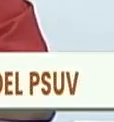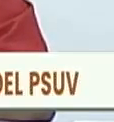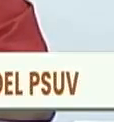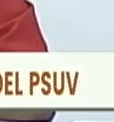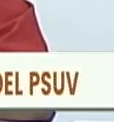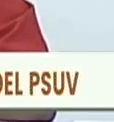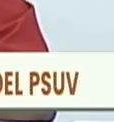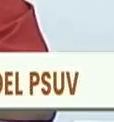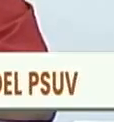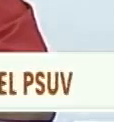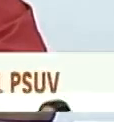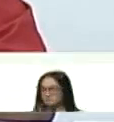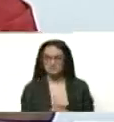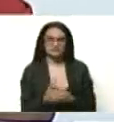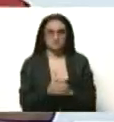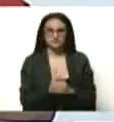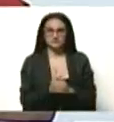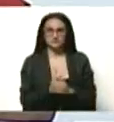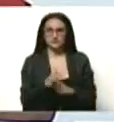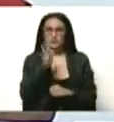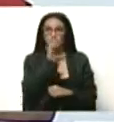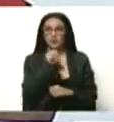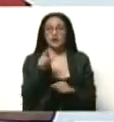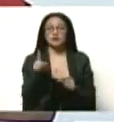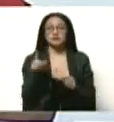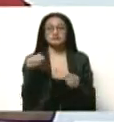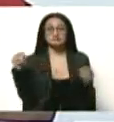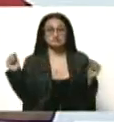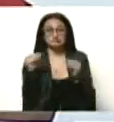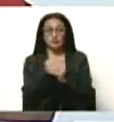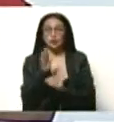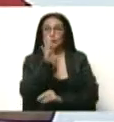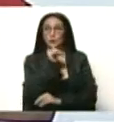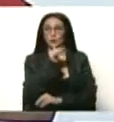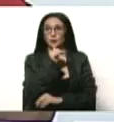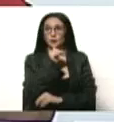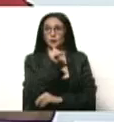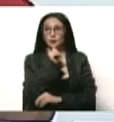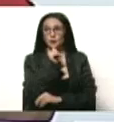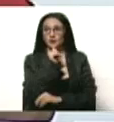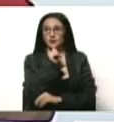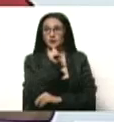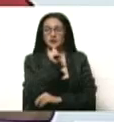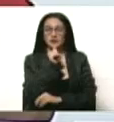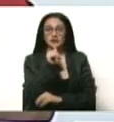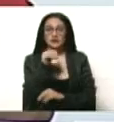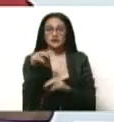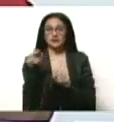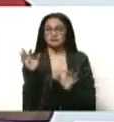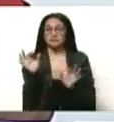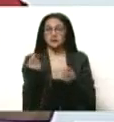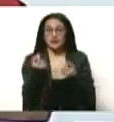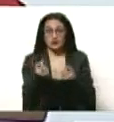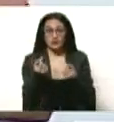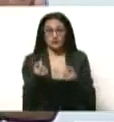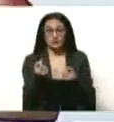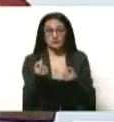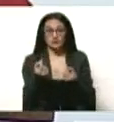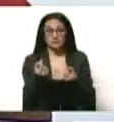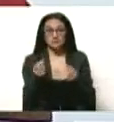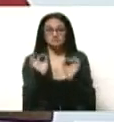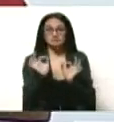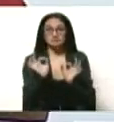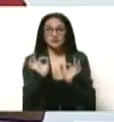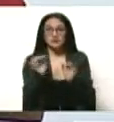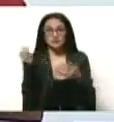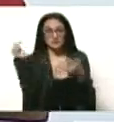ha habido mayores incidencias de interferencia a ningún nivel. Hecho puntual, tomamos